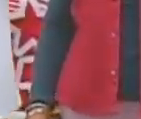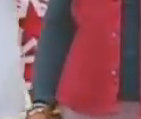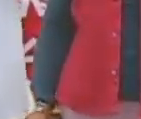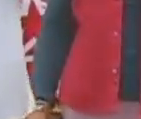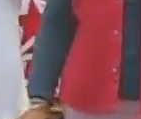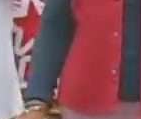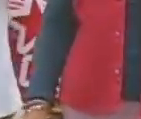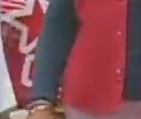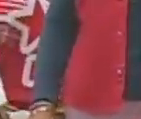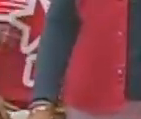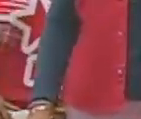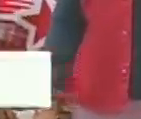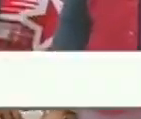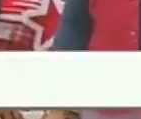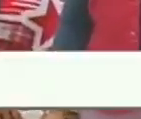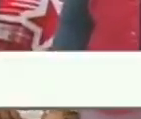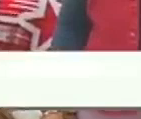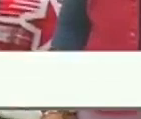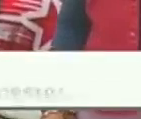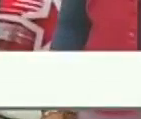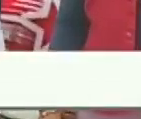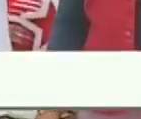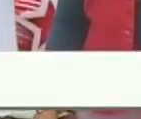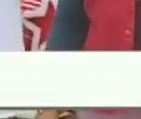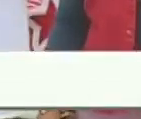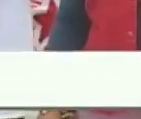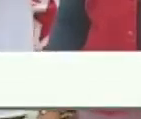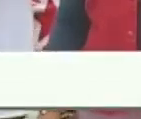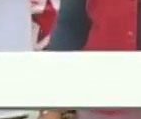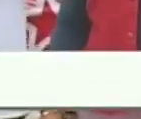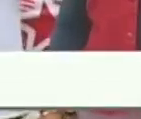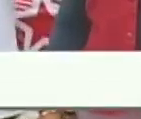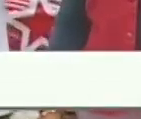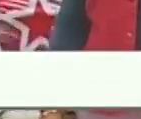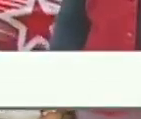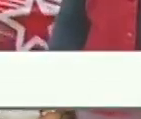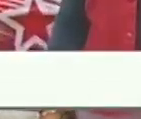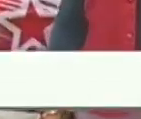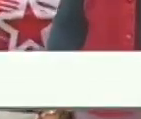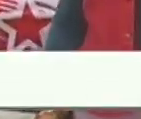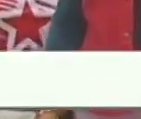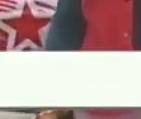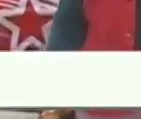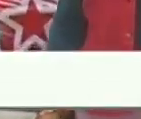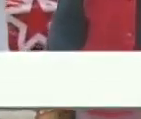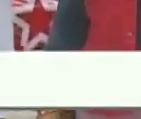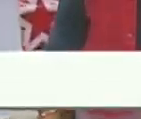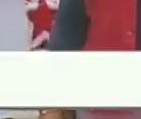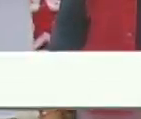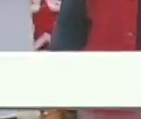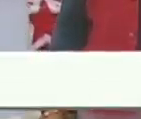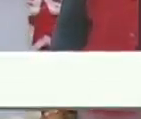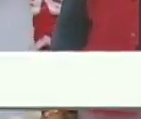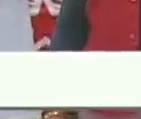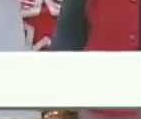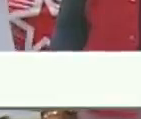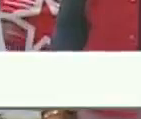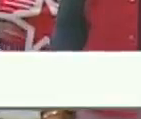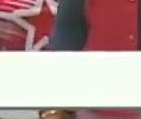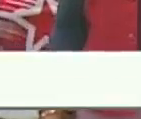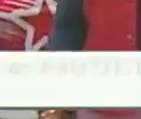el enlace nacional Alexis Rodríguez, nos toca después de 206 años pelear contra el